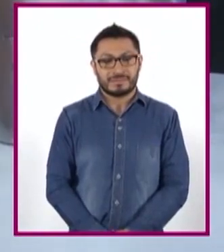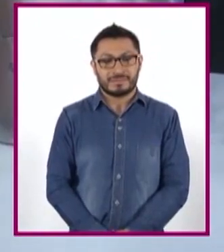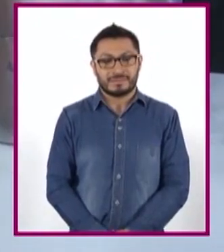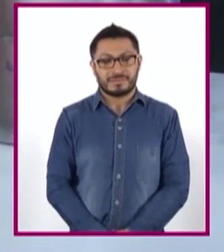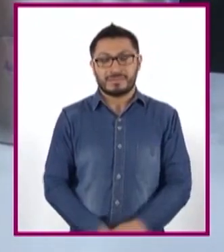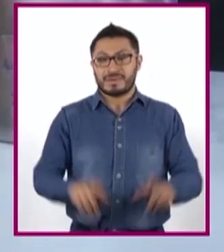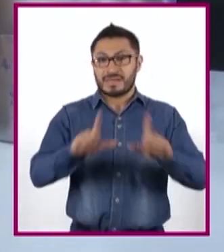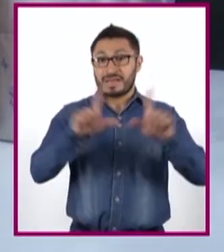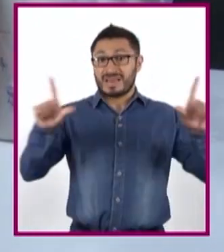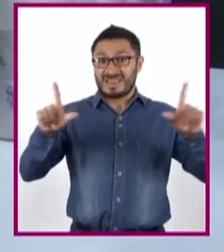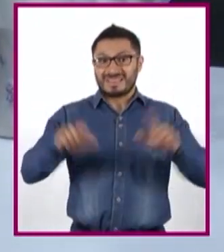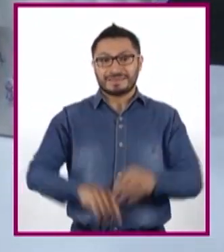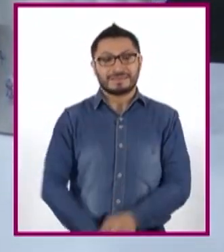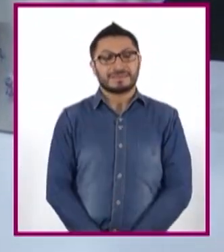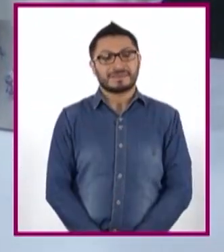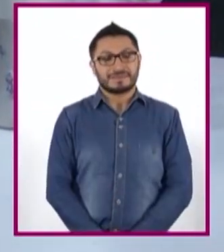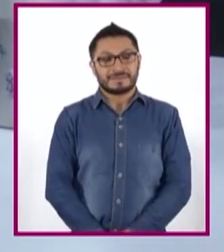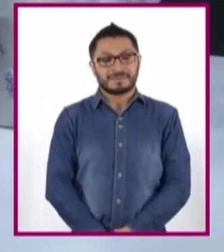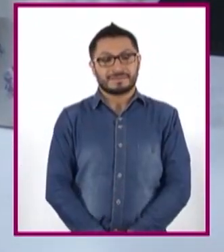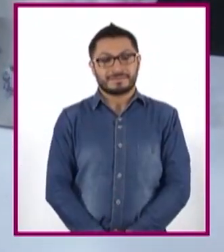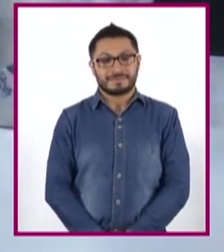Listo.